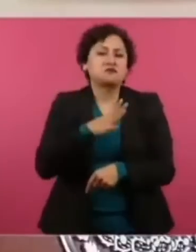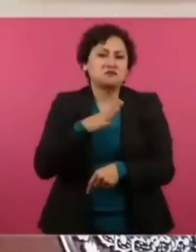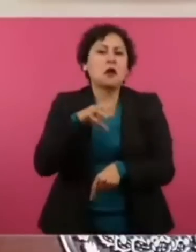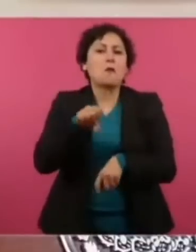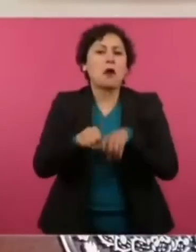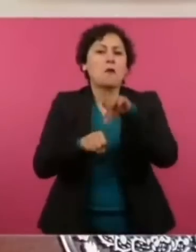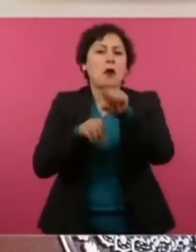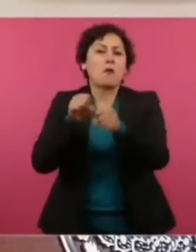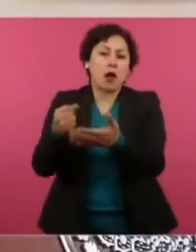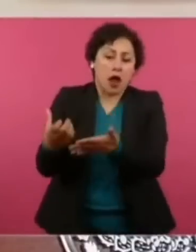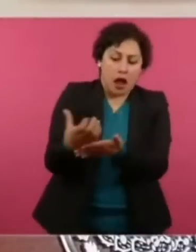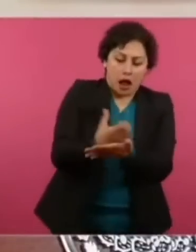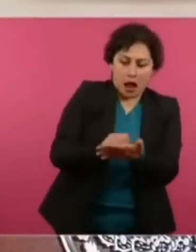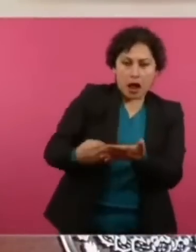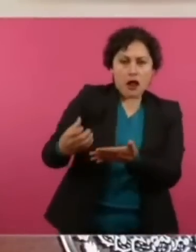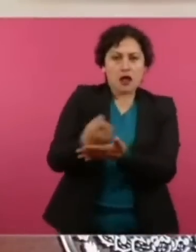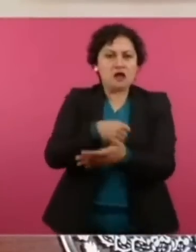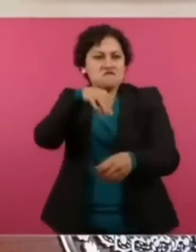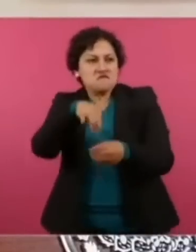triunfando